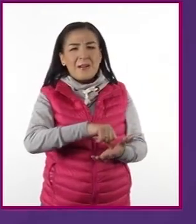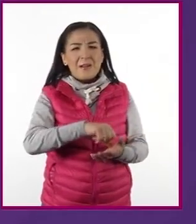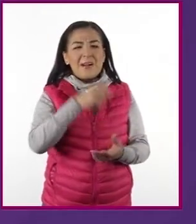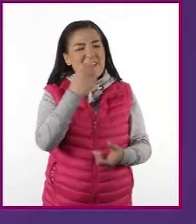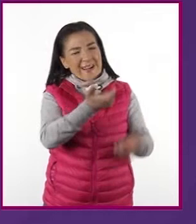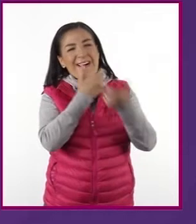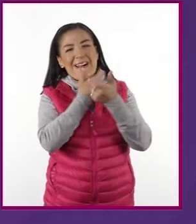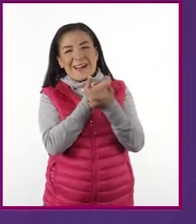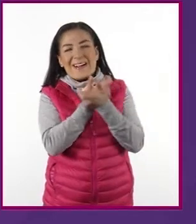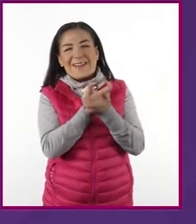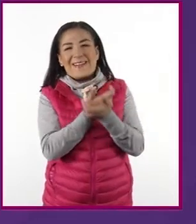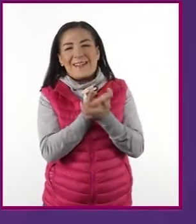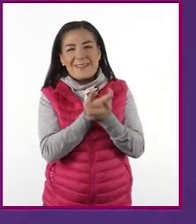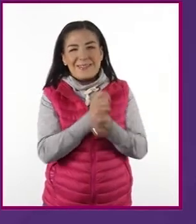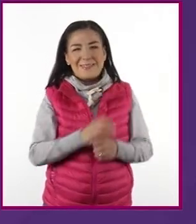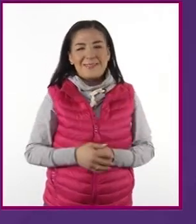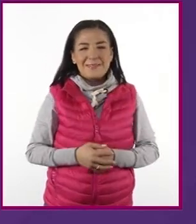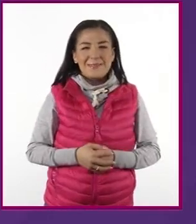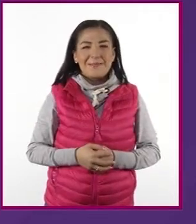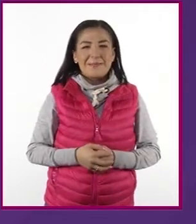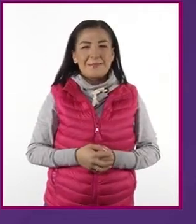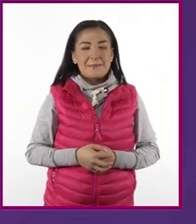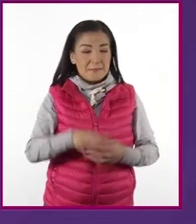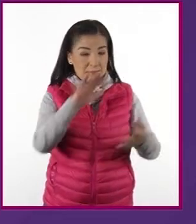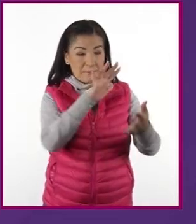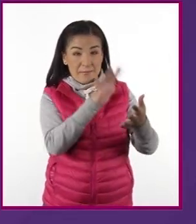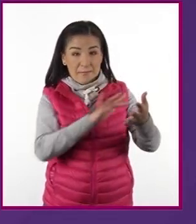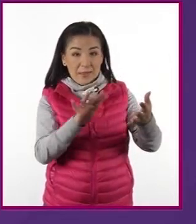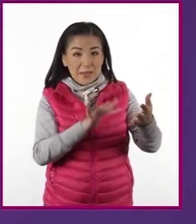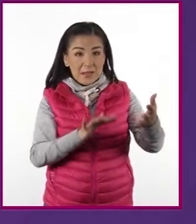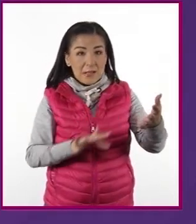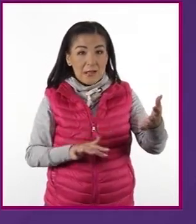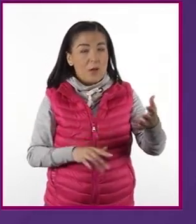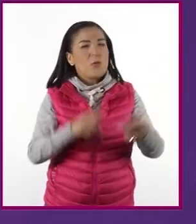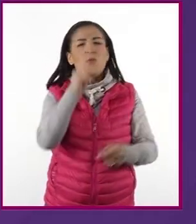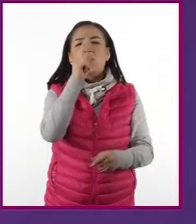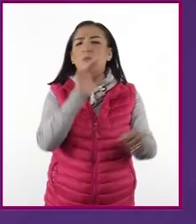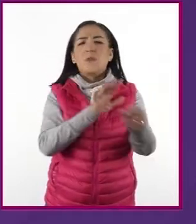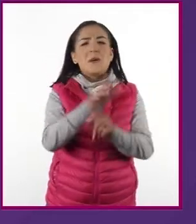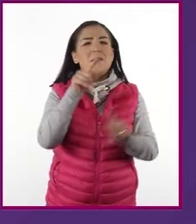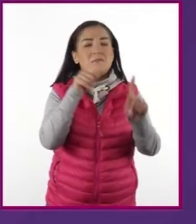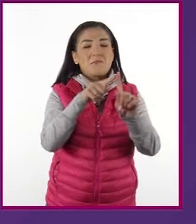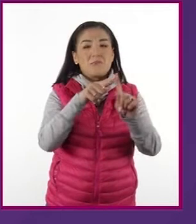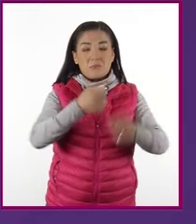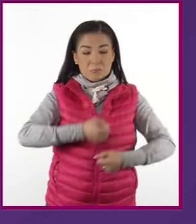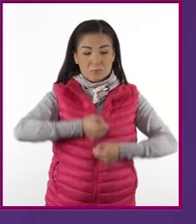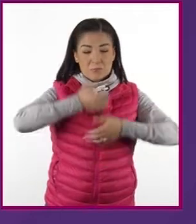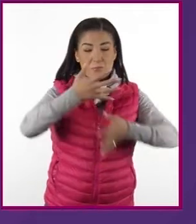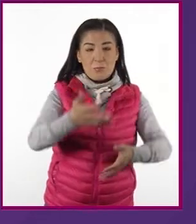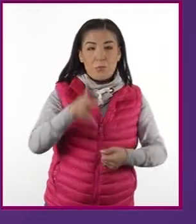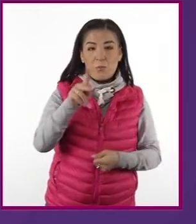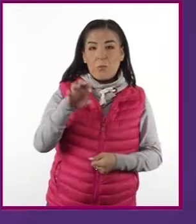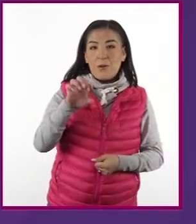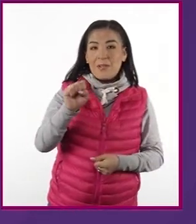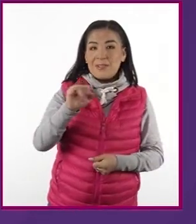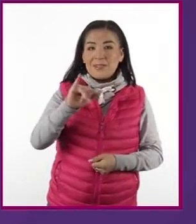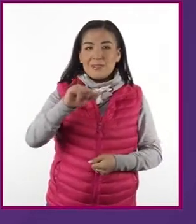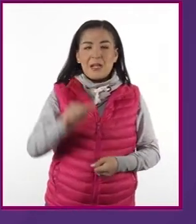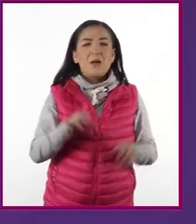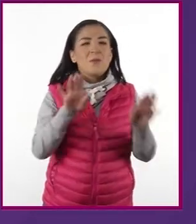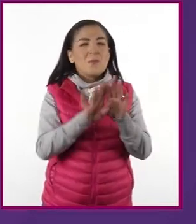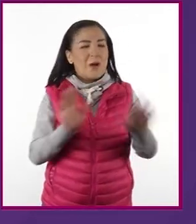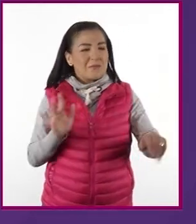La literatura, y en especial la poesía, nos pone en contacto con esta materia